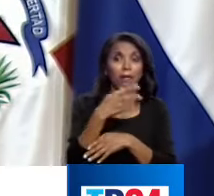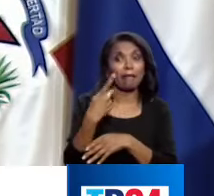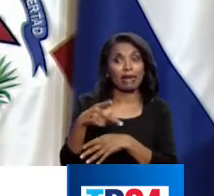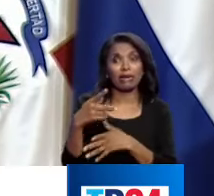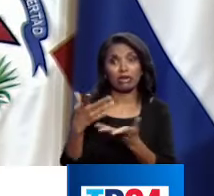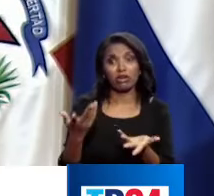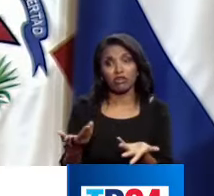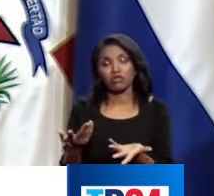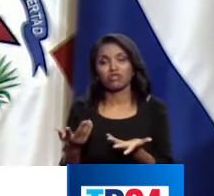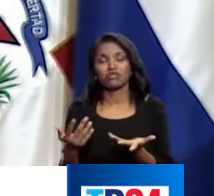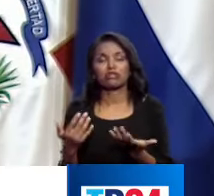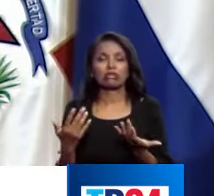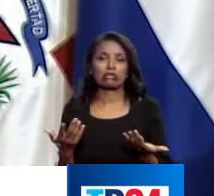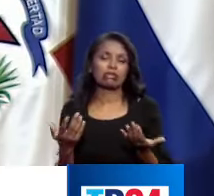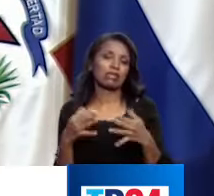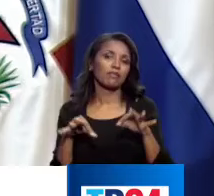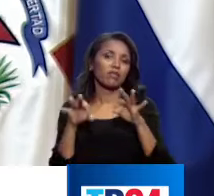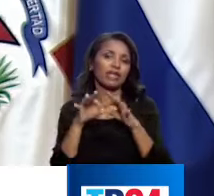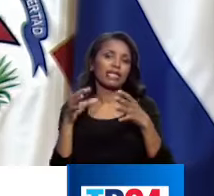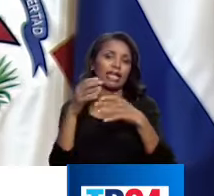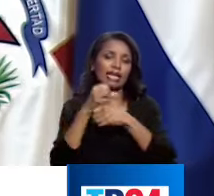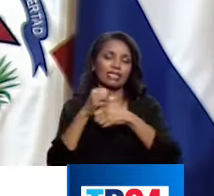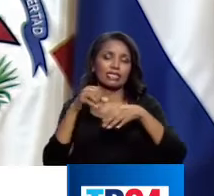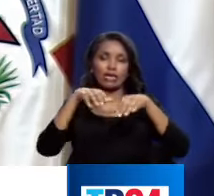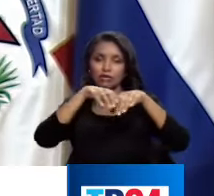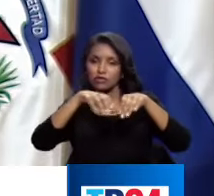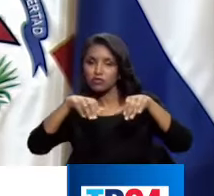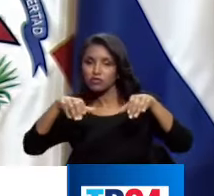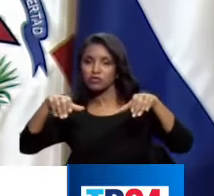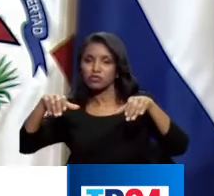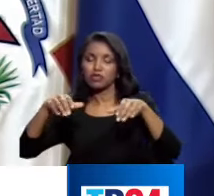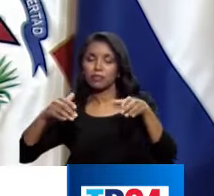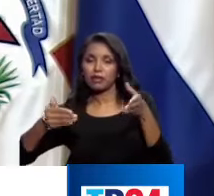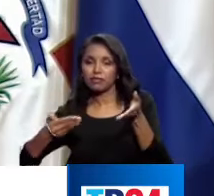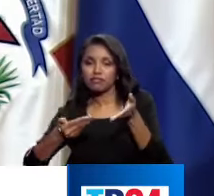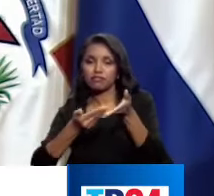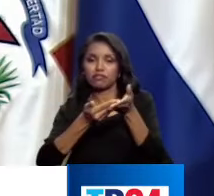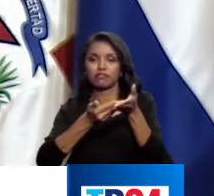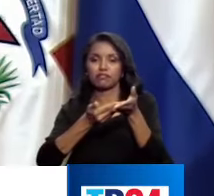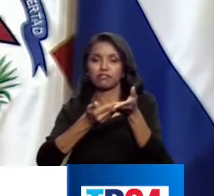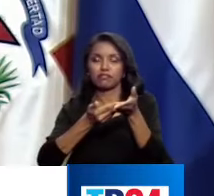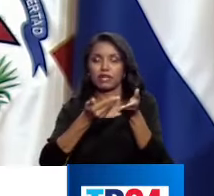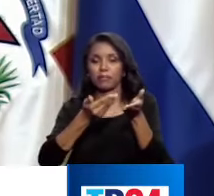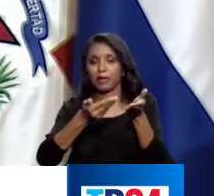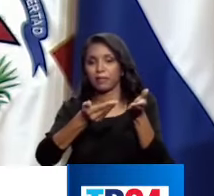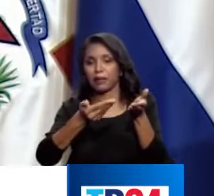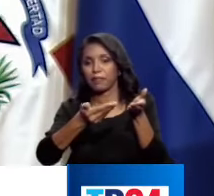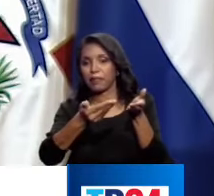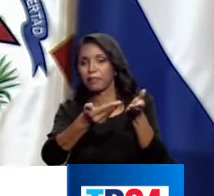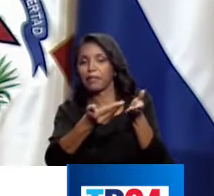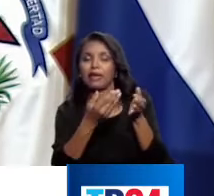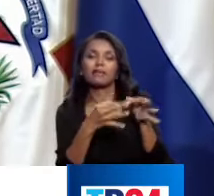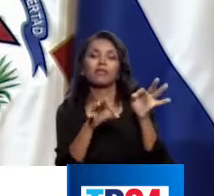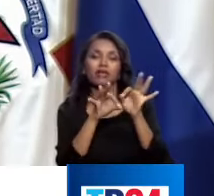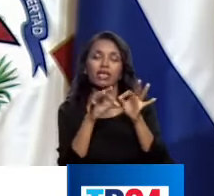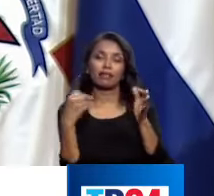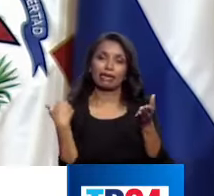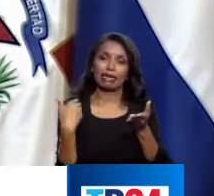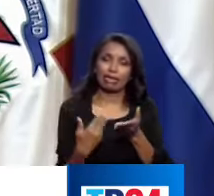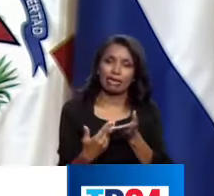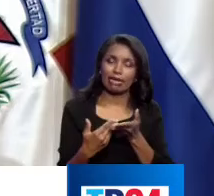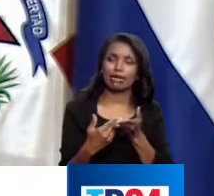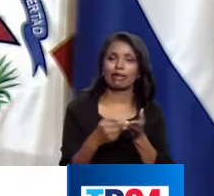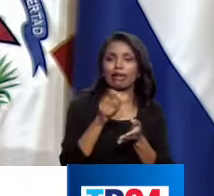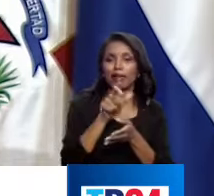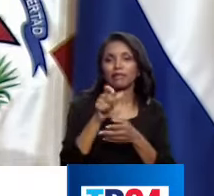estamos desperdiciando un gran potencial que tenemos. Estas infraestructuras marítimas van a estar conectadas también con